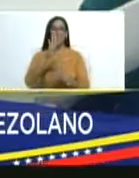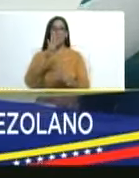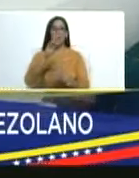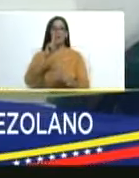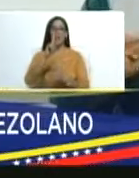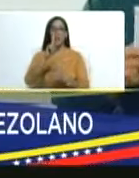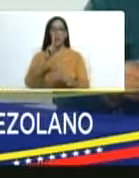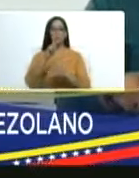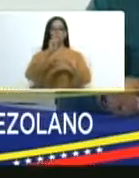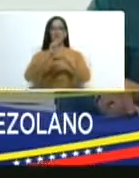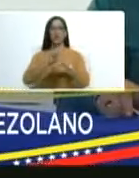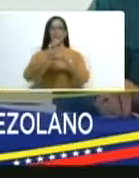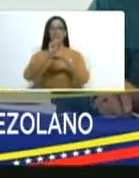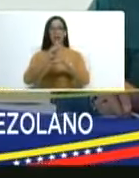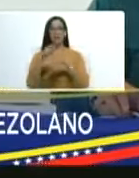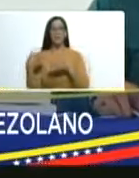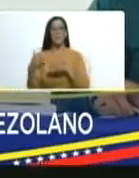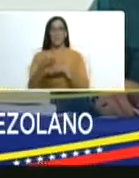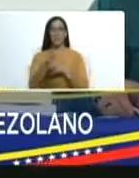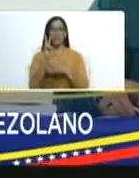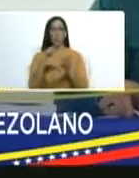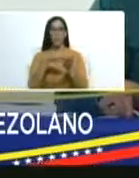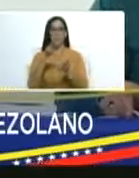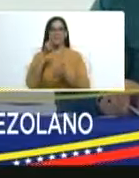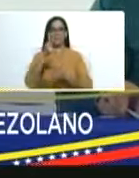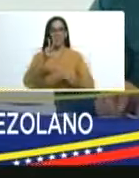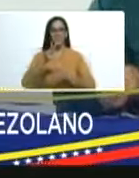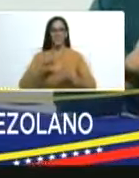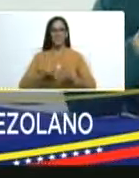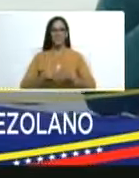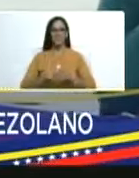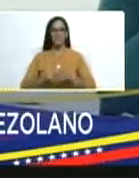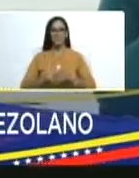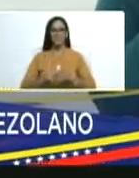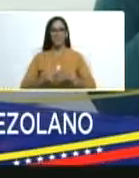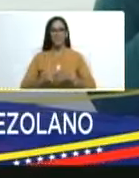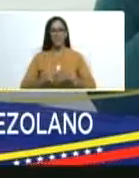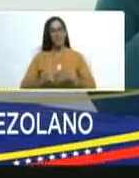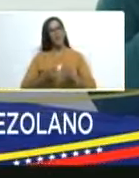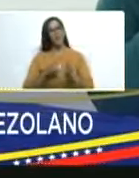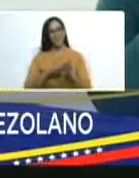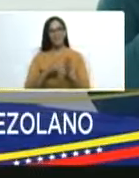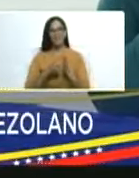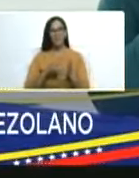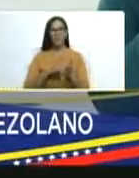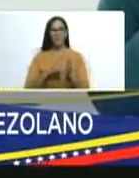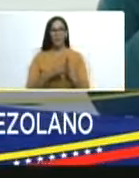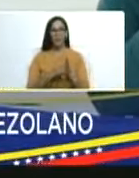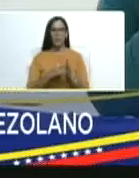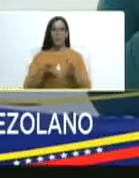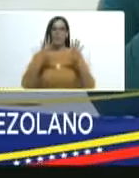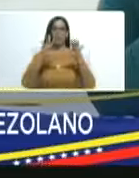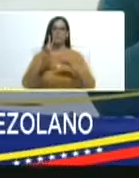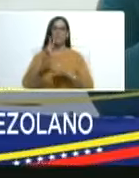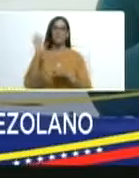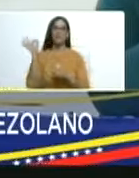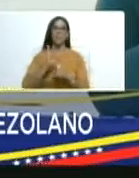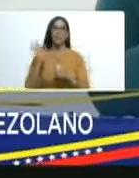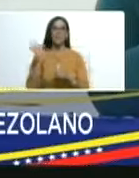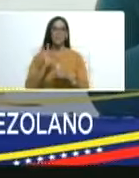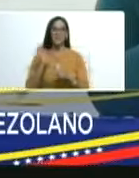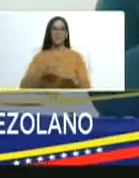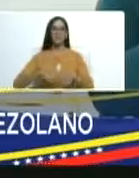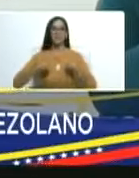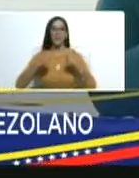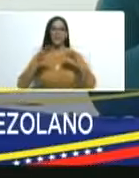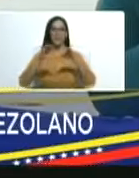264.541 toneladas de pescado, 2023, lo cual significó un 13% más de